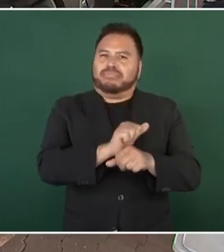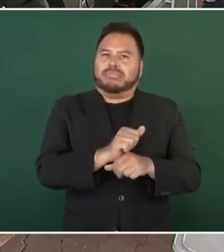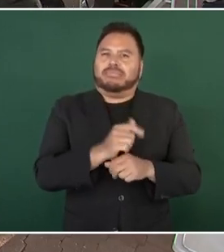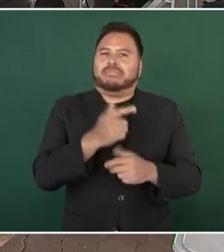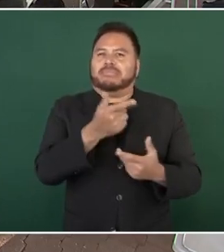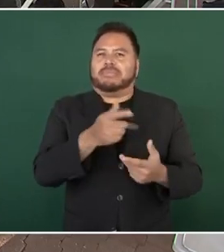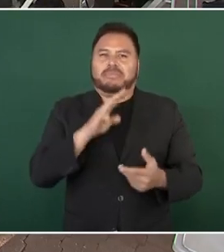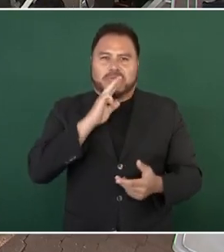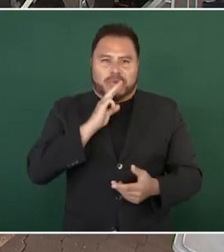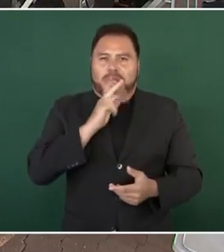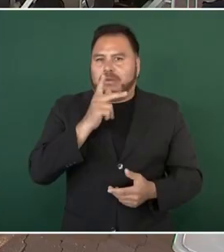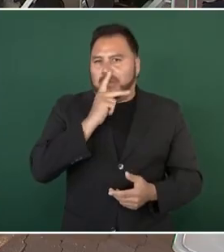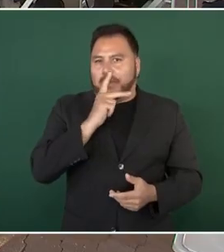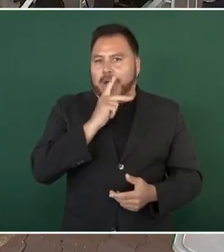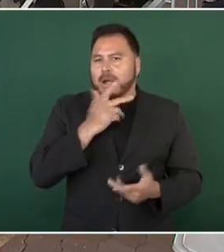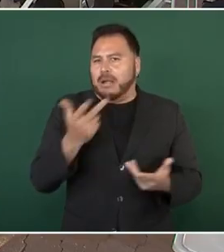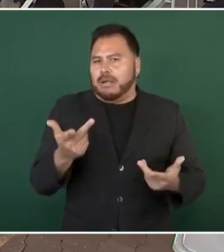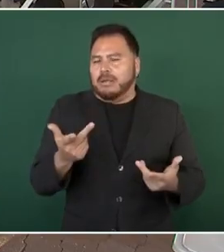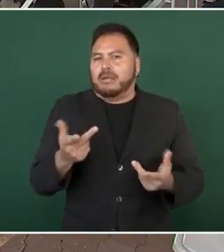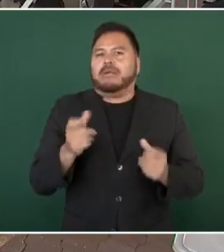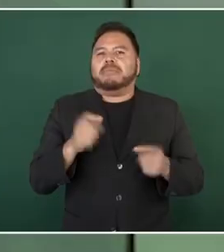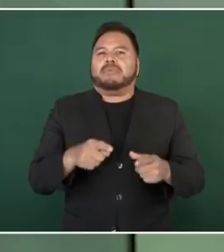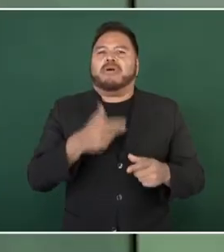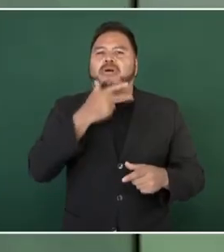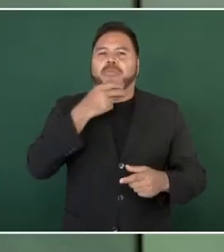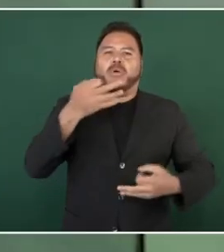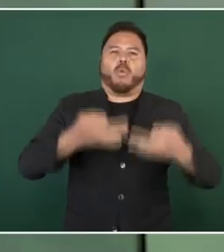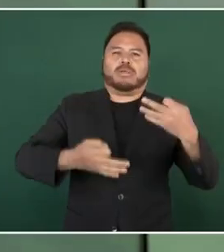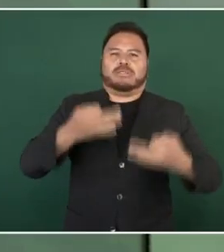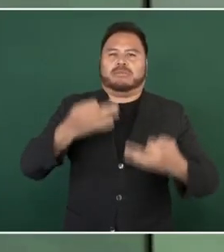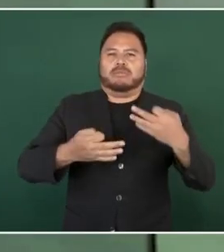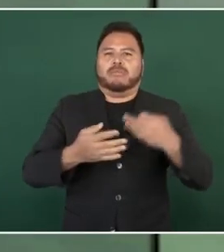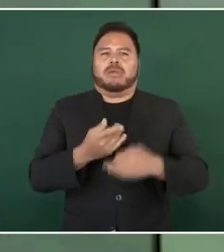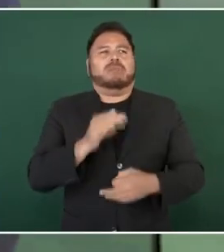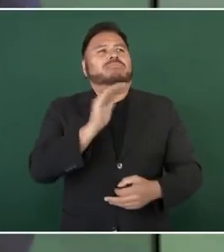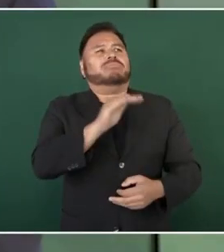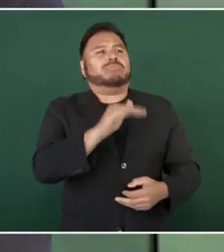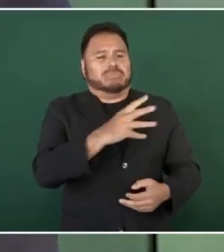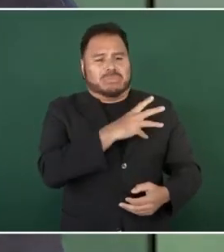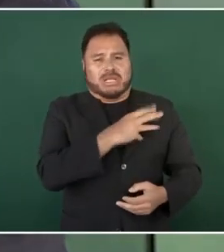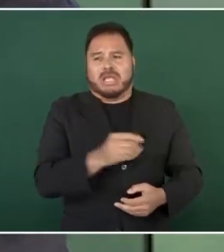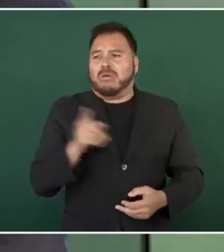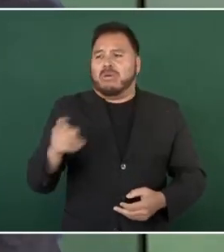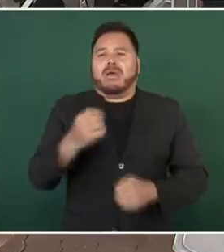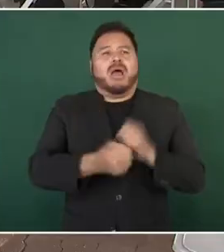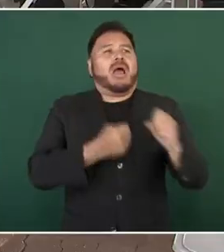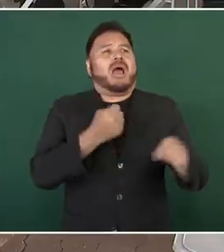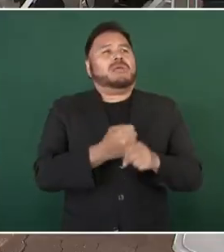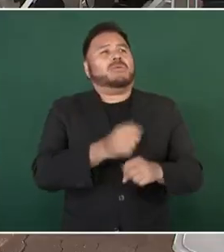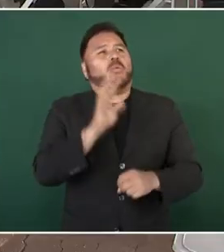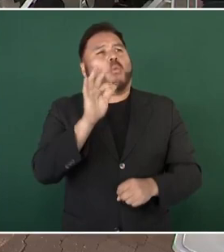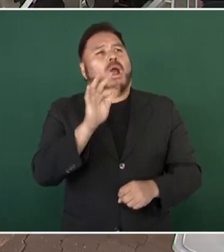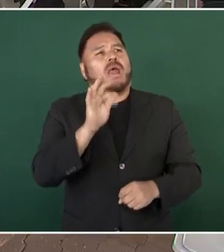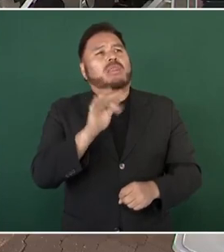una mamá, un papá, a un juez a denunciar a un hijo porque había cumplido 40 años